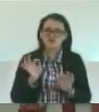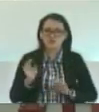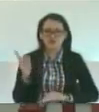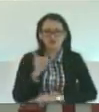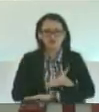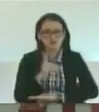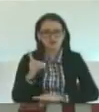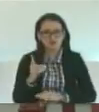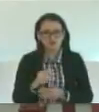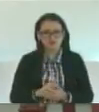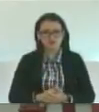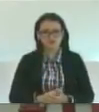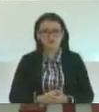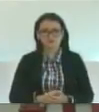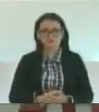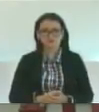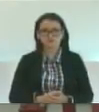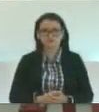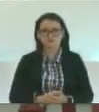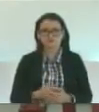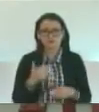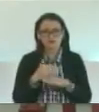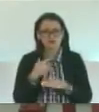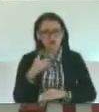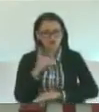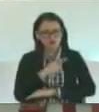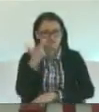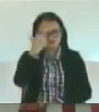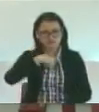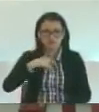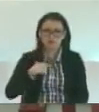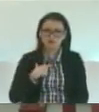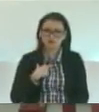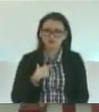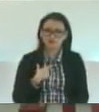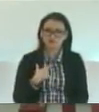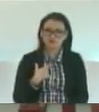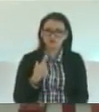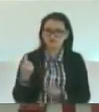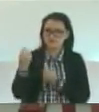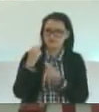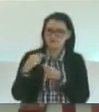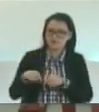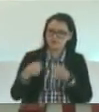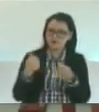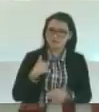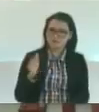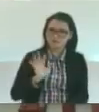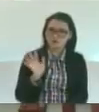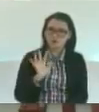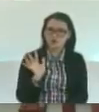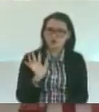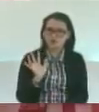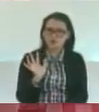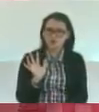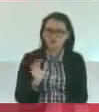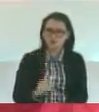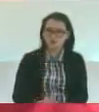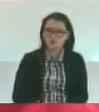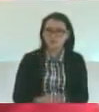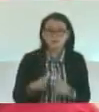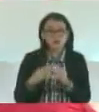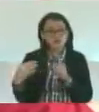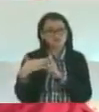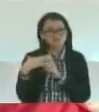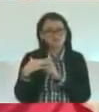pretende estigmatizarme a mí como un dictador. No es una ofensa a mí. A mí todo el estigma